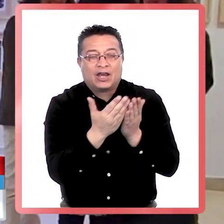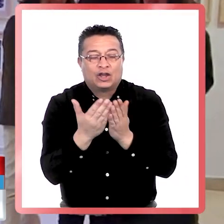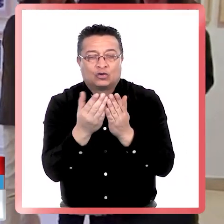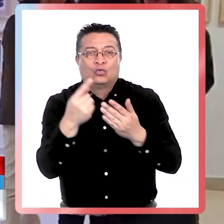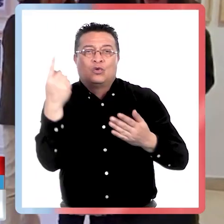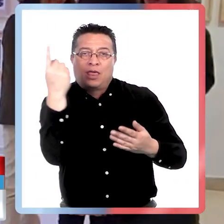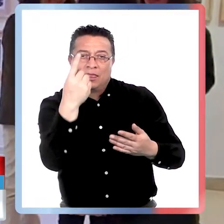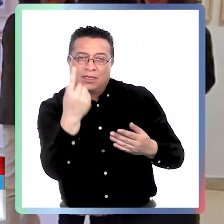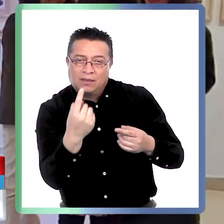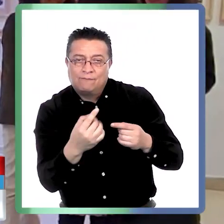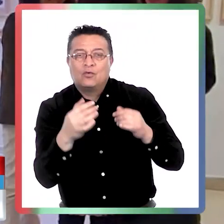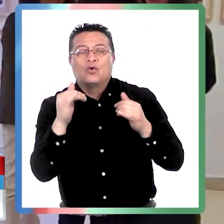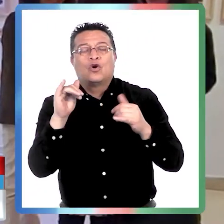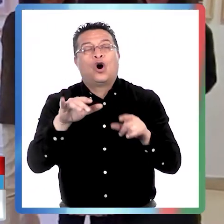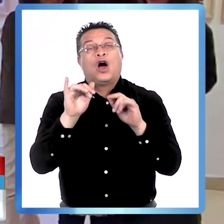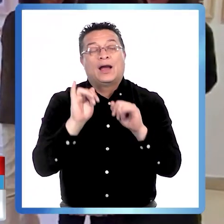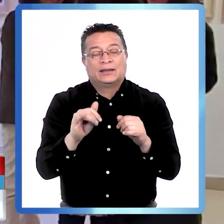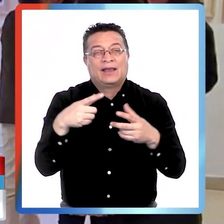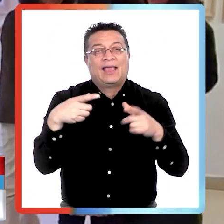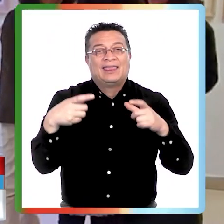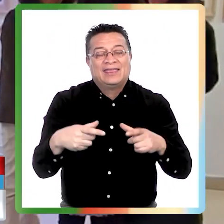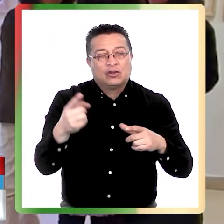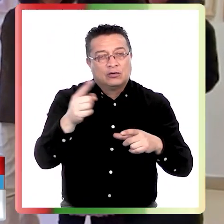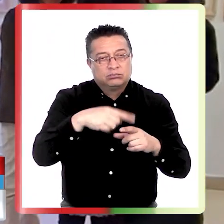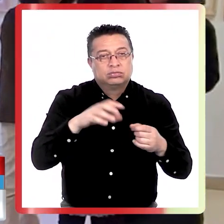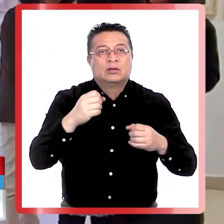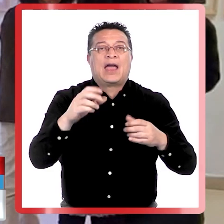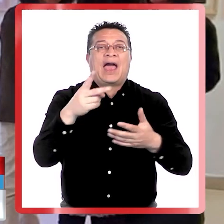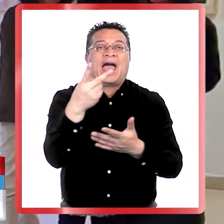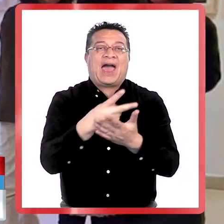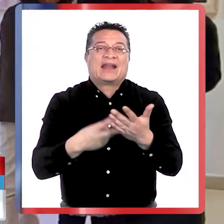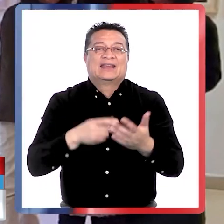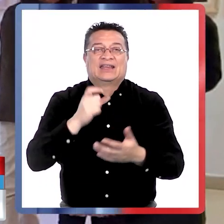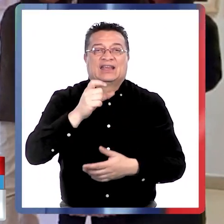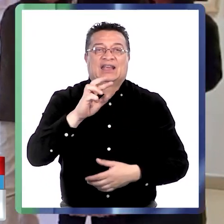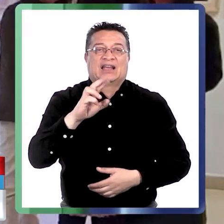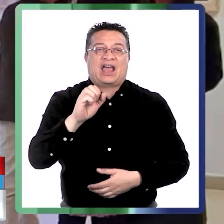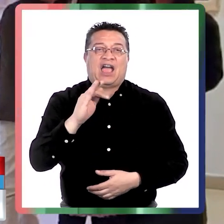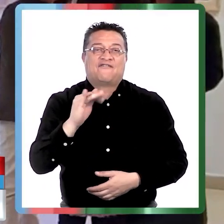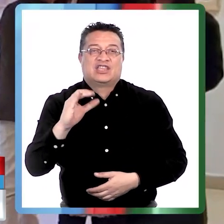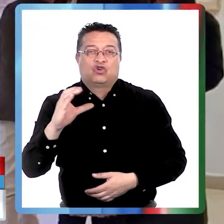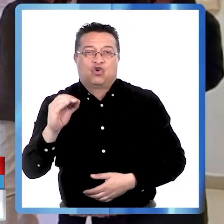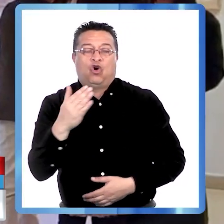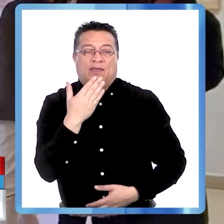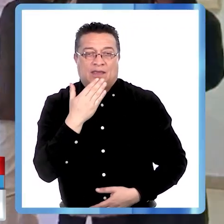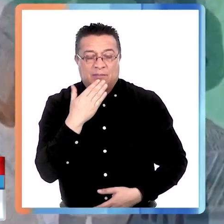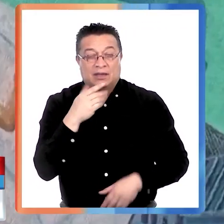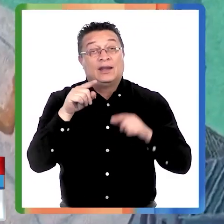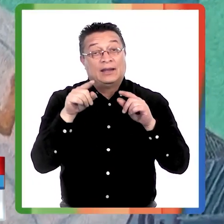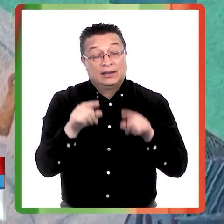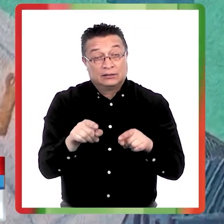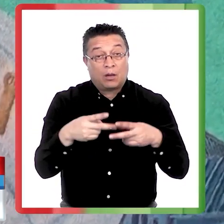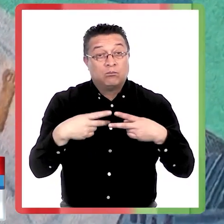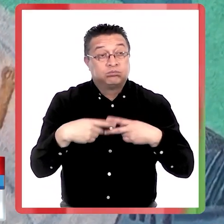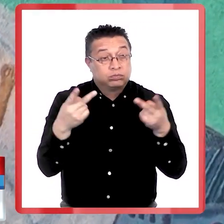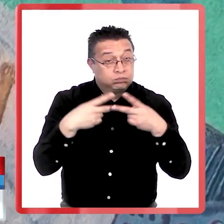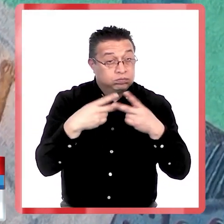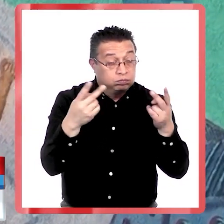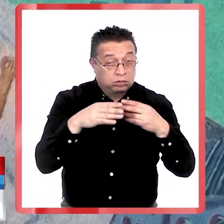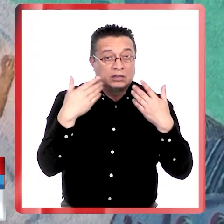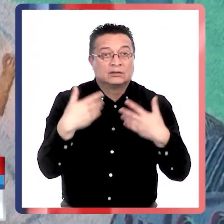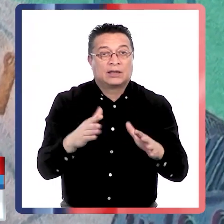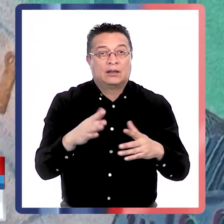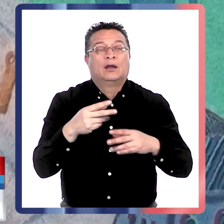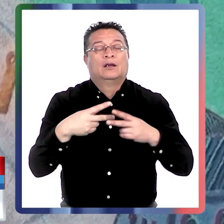estudios de animación, libros y discos ilustrados y artes gráficas. Como parte de la celebración de la publicación, se